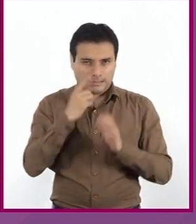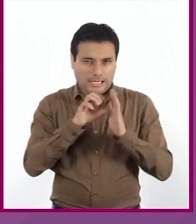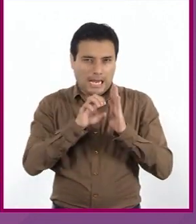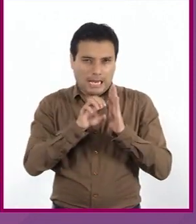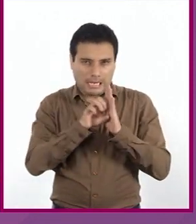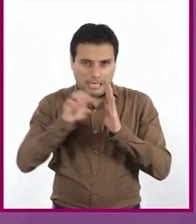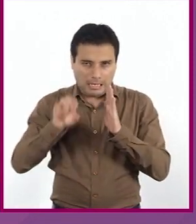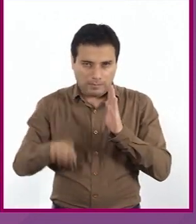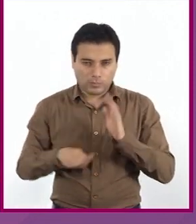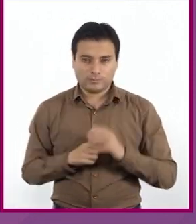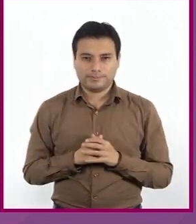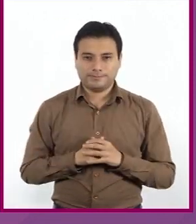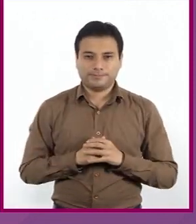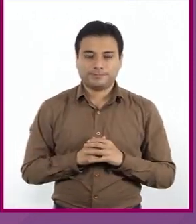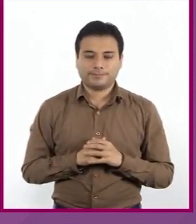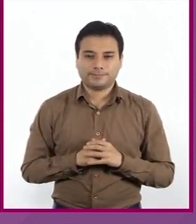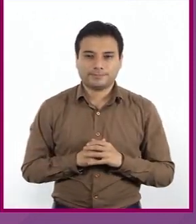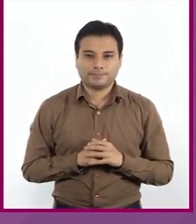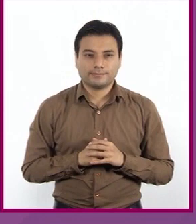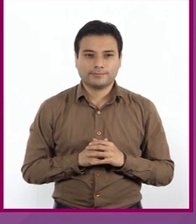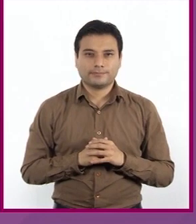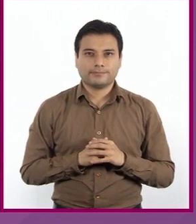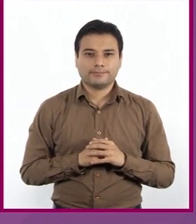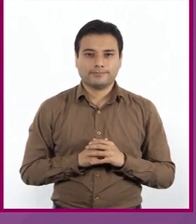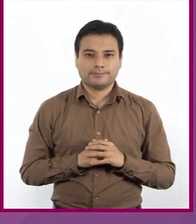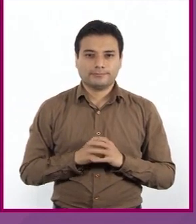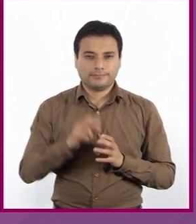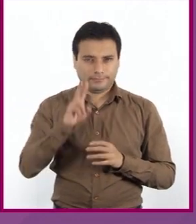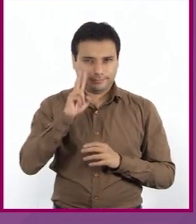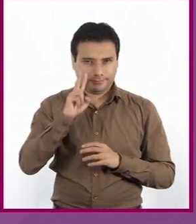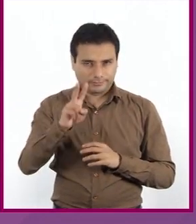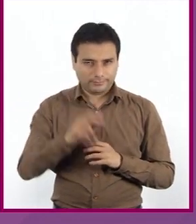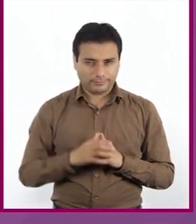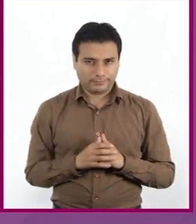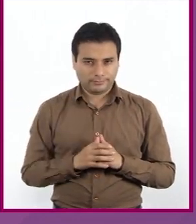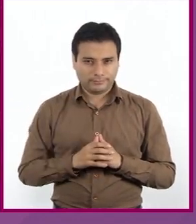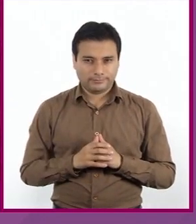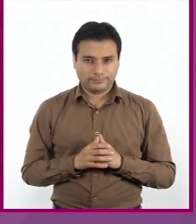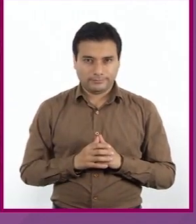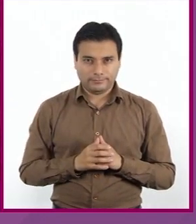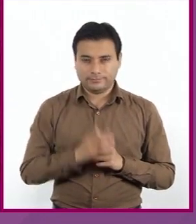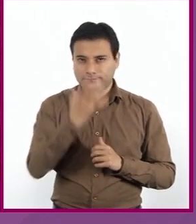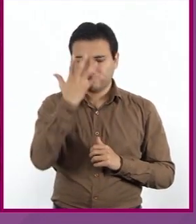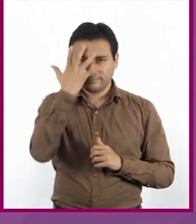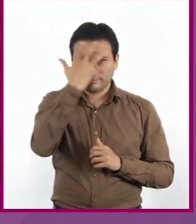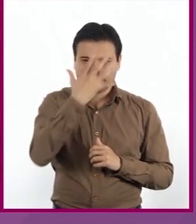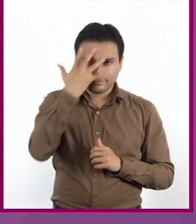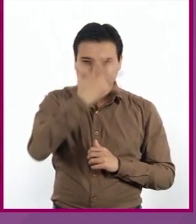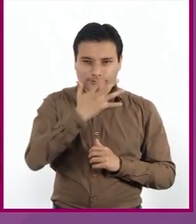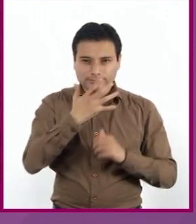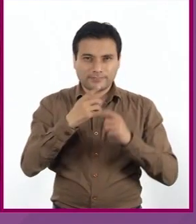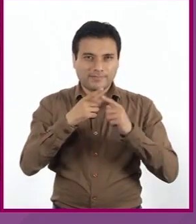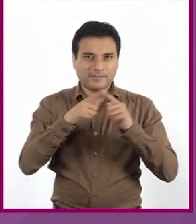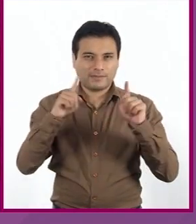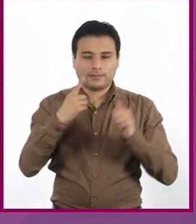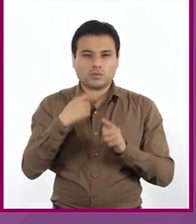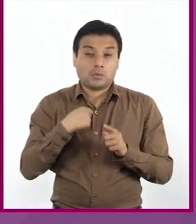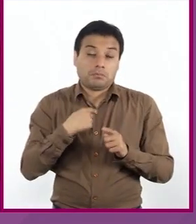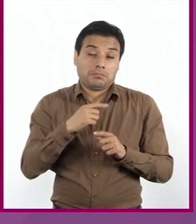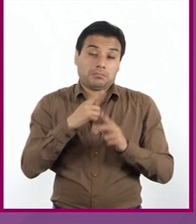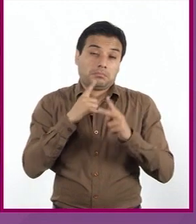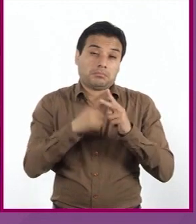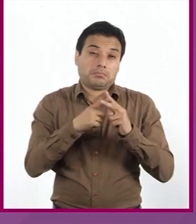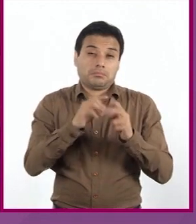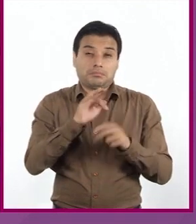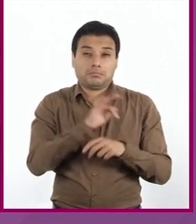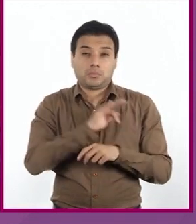acá en la frente de cada uno de ellos es diferente. Le calculamos más o menos